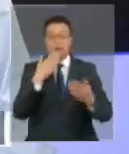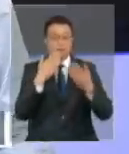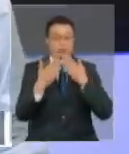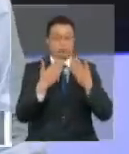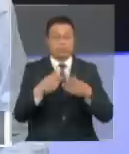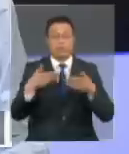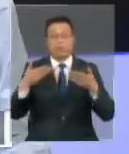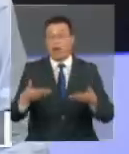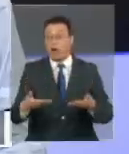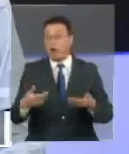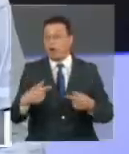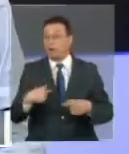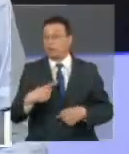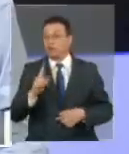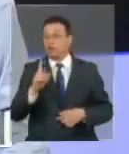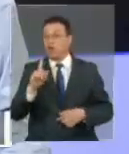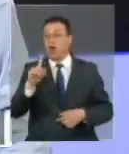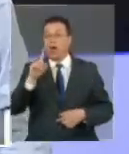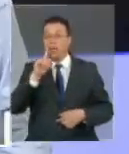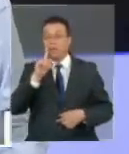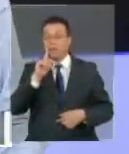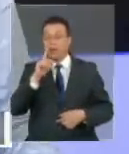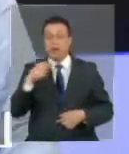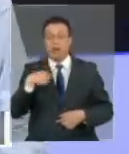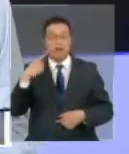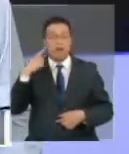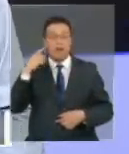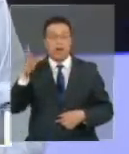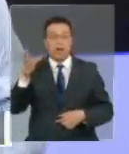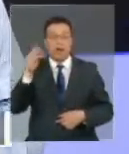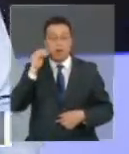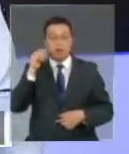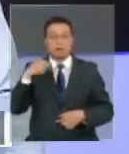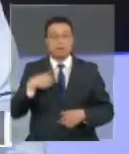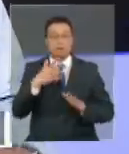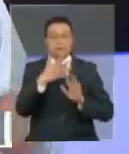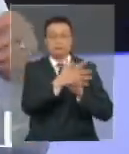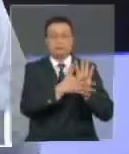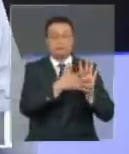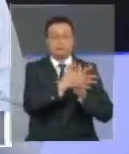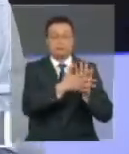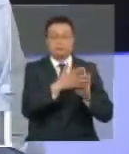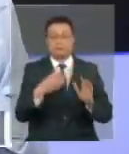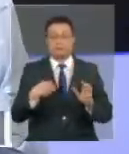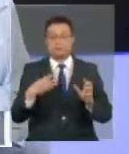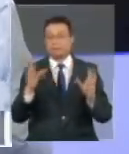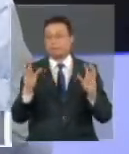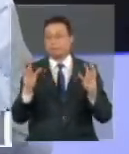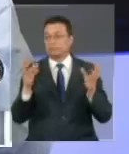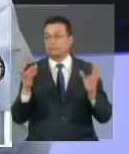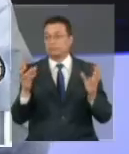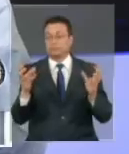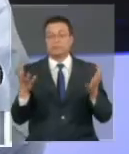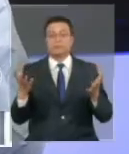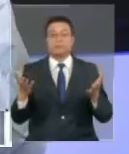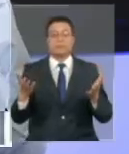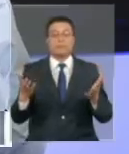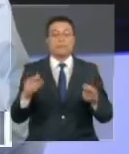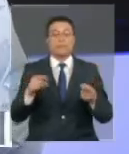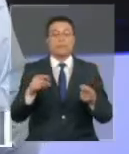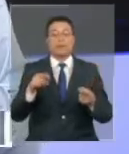manera digna están a maltraer. Es más, peor aún, están o con el agua cortada, como es en el caso